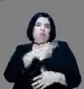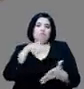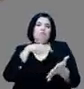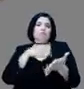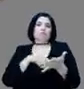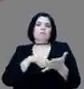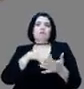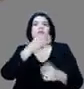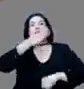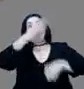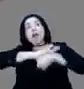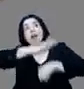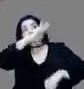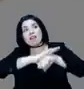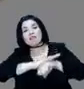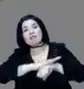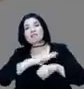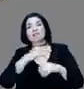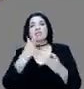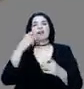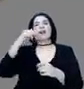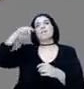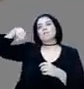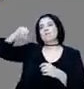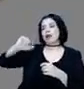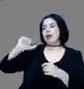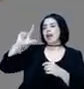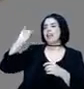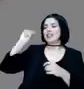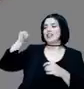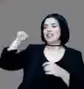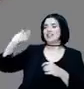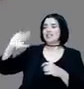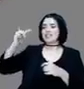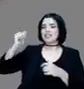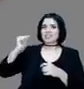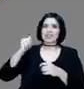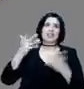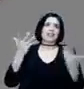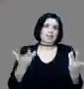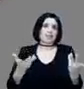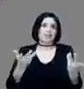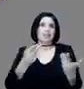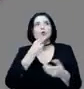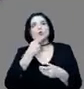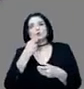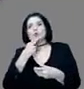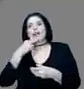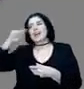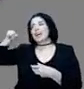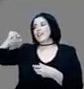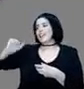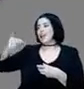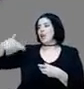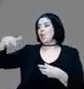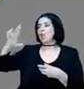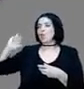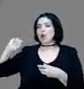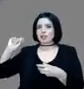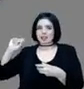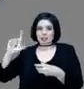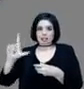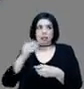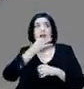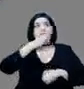avisarle a la Malinche, obviamente en Náhuatl, de que se está aprestando grupos armados en